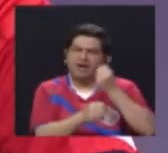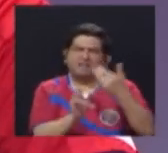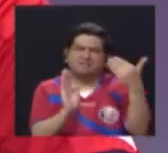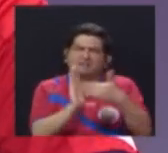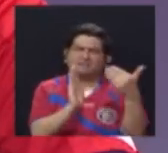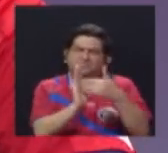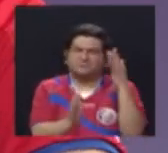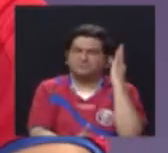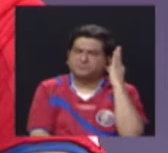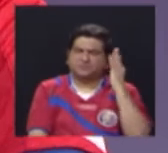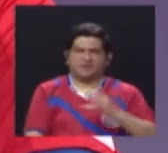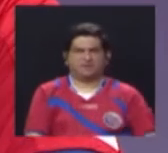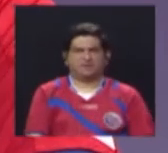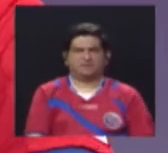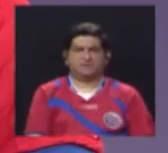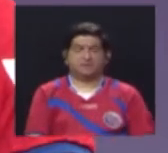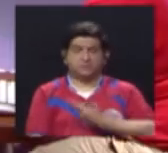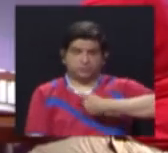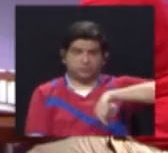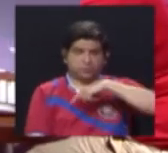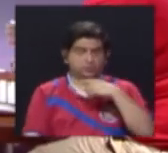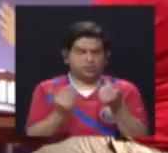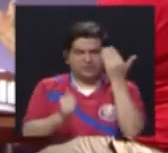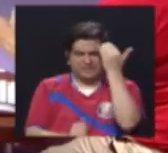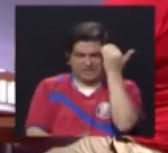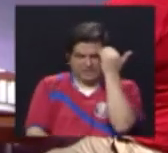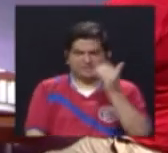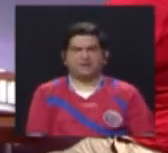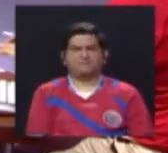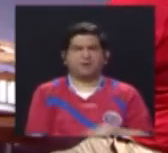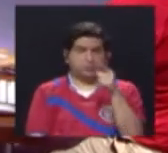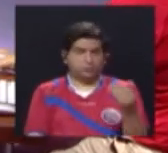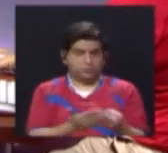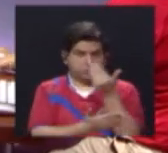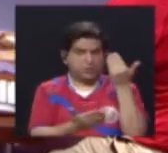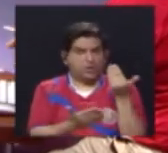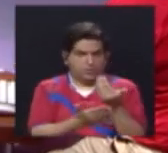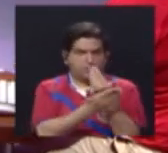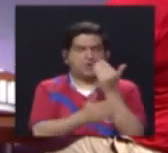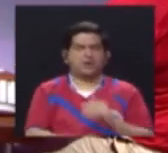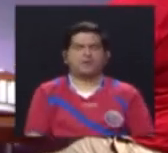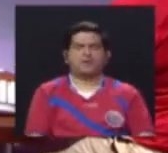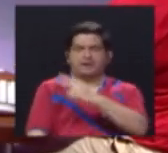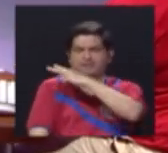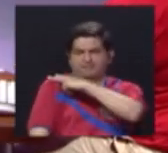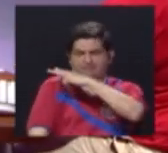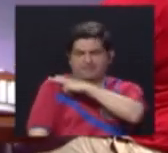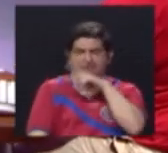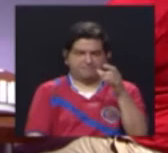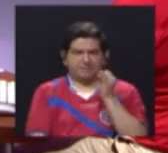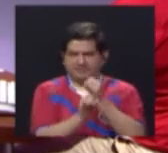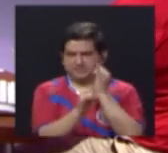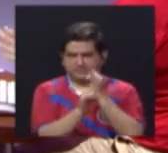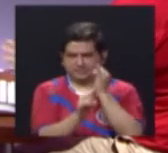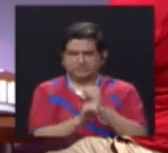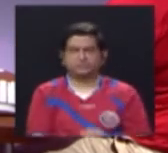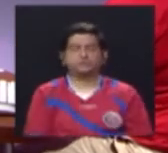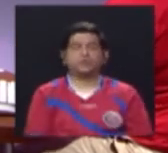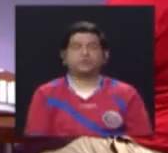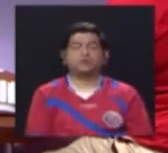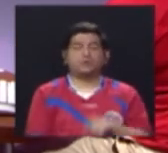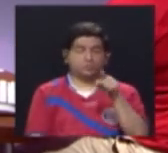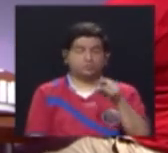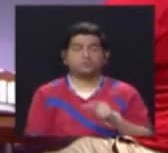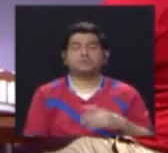tanto a las mujeres y entonces nosotros queremos saber ya que usted es la nueva jerarca de la de la institución y con rango de